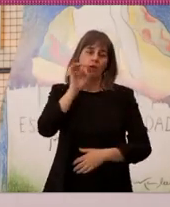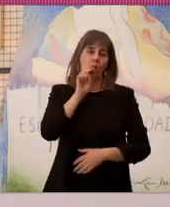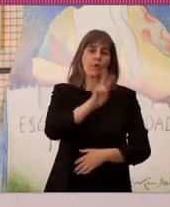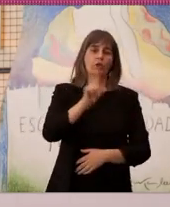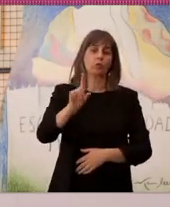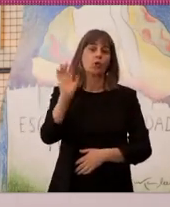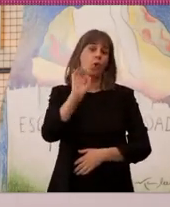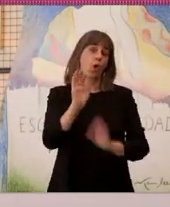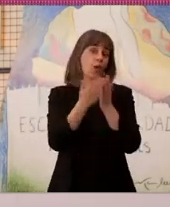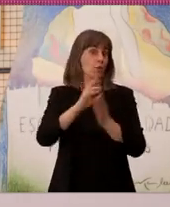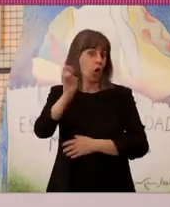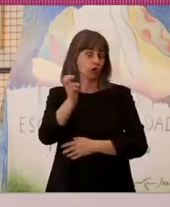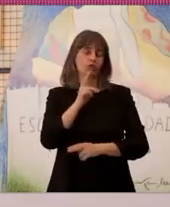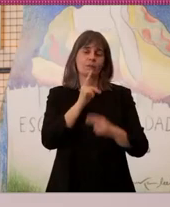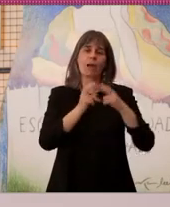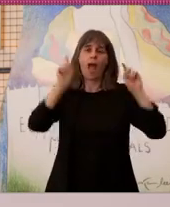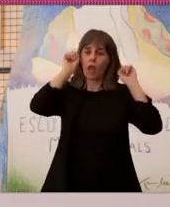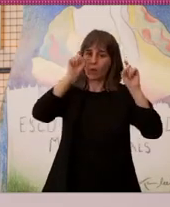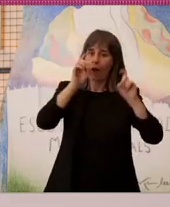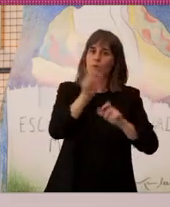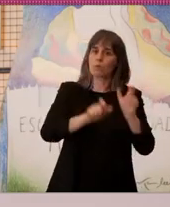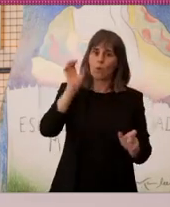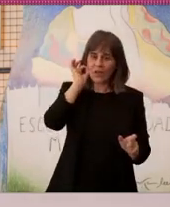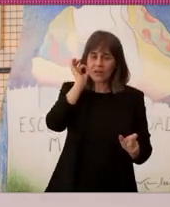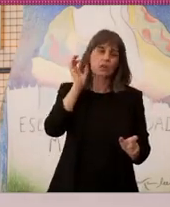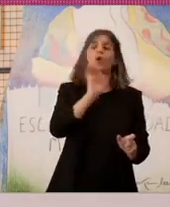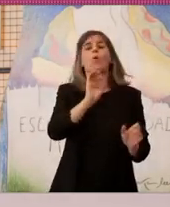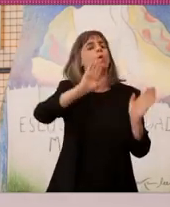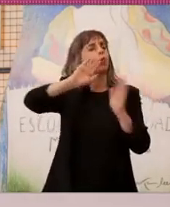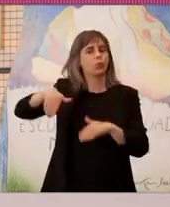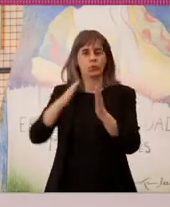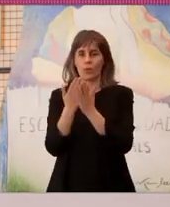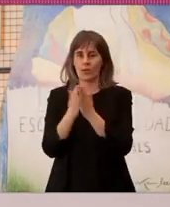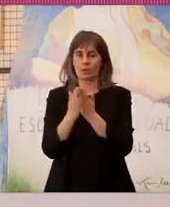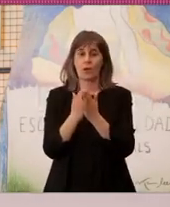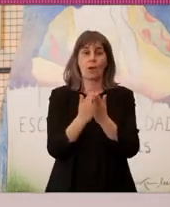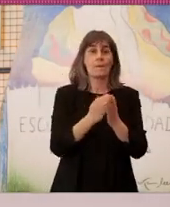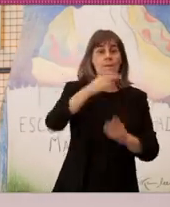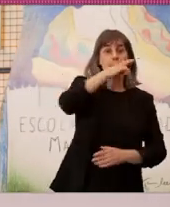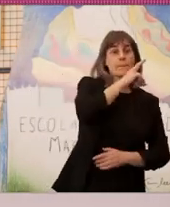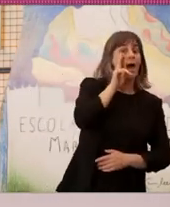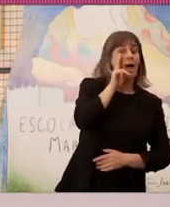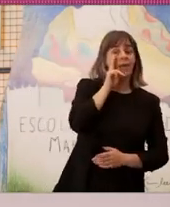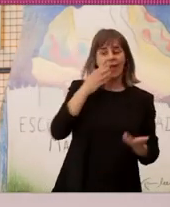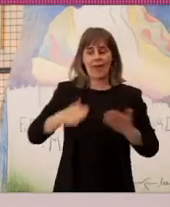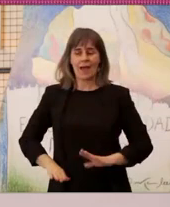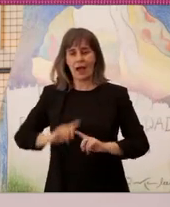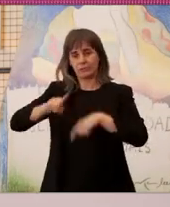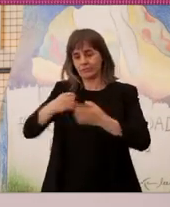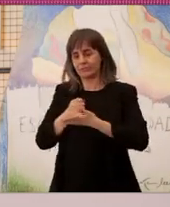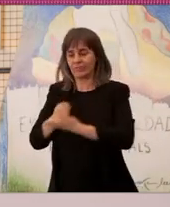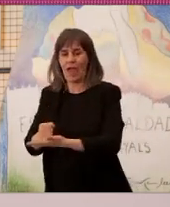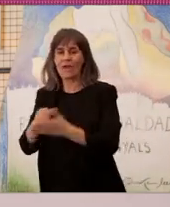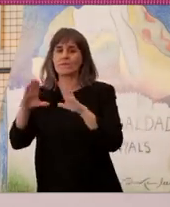que está a punto de Traducir el castellano de mares afillas la transmisión de la feminidad marina